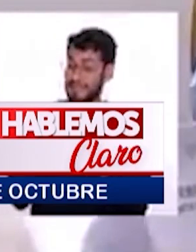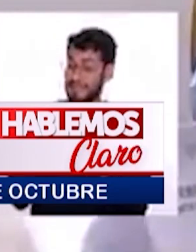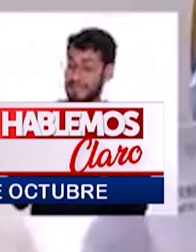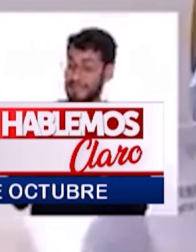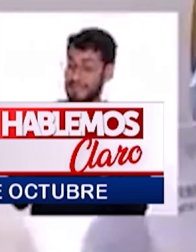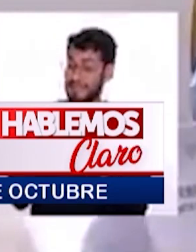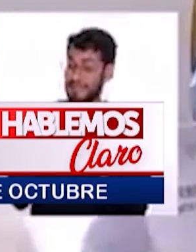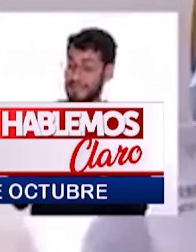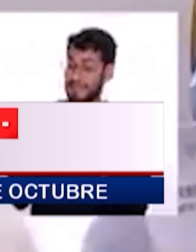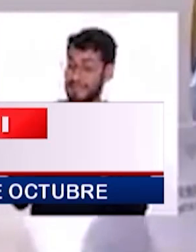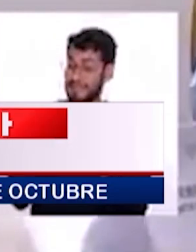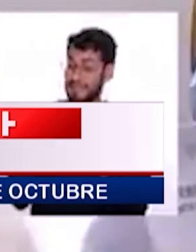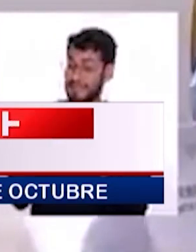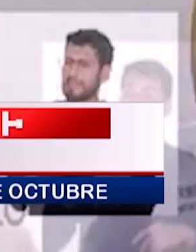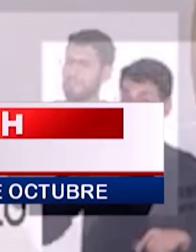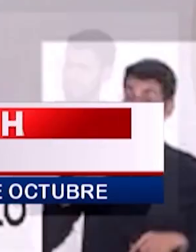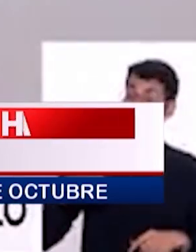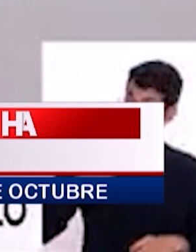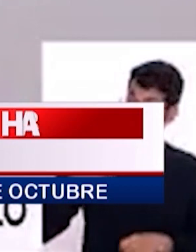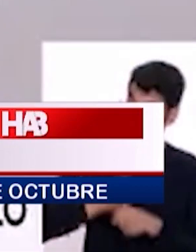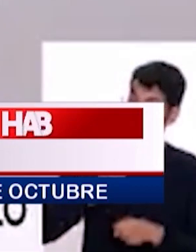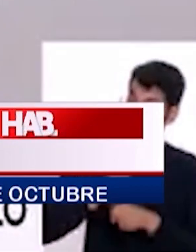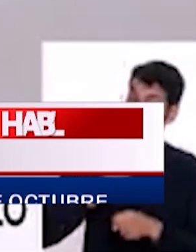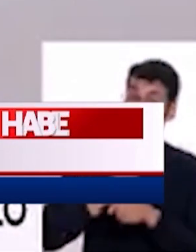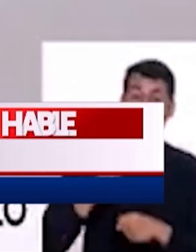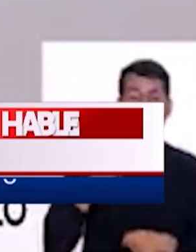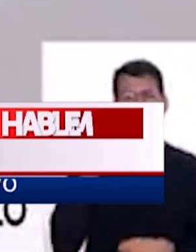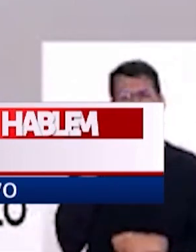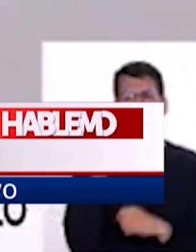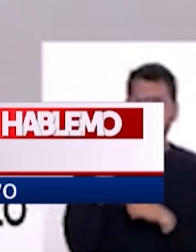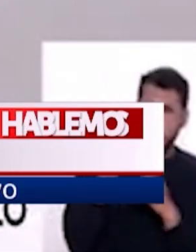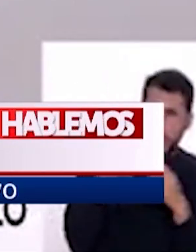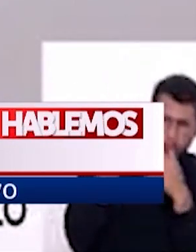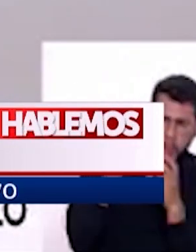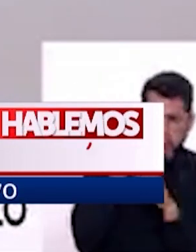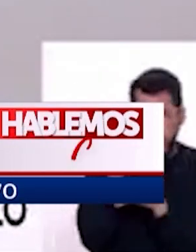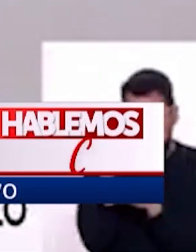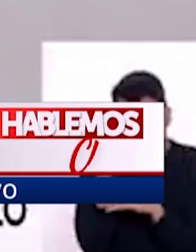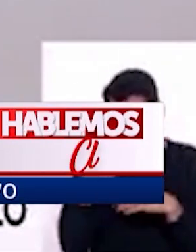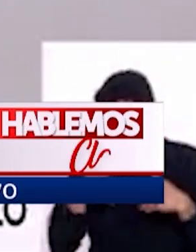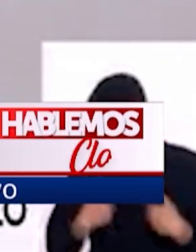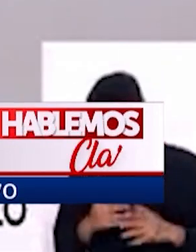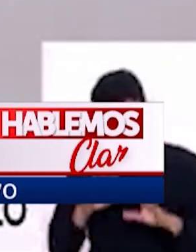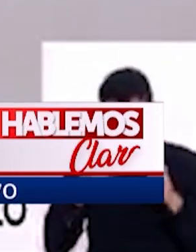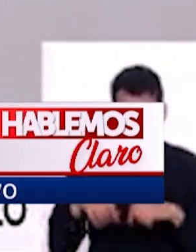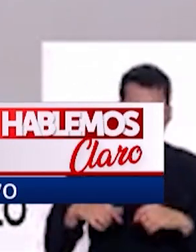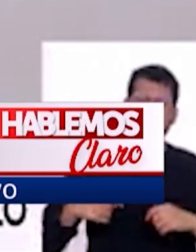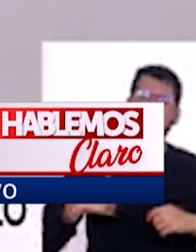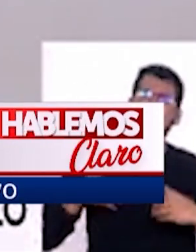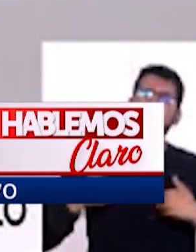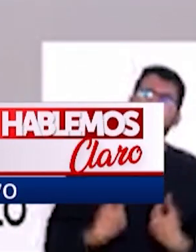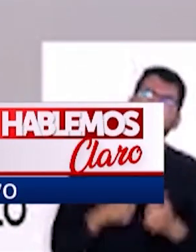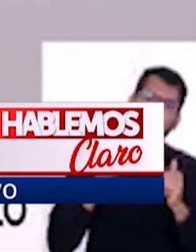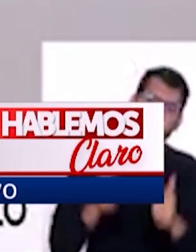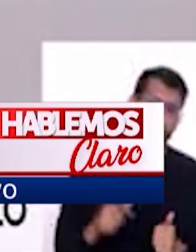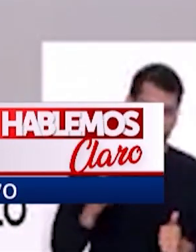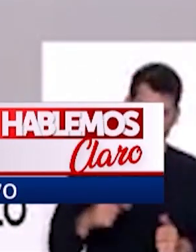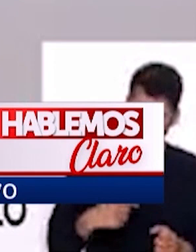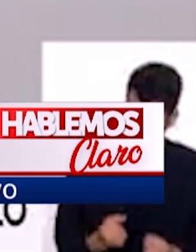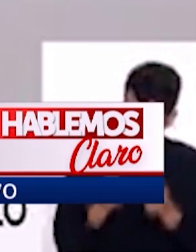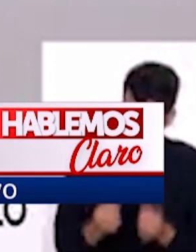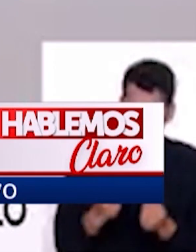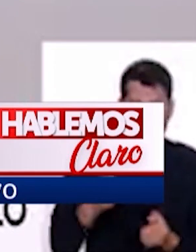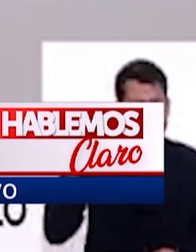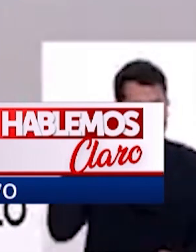En ese camino estamos, no vamos a agachar la cabeza, no vamos a doblegar esfuerzos y estamos firmes para